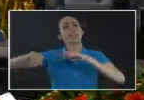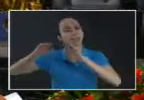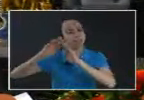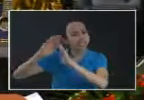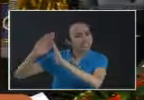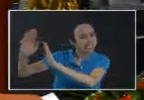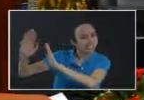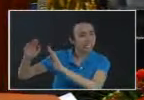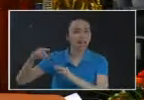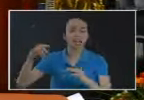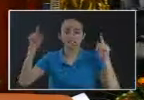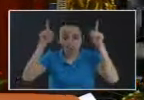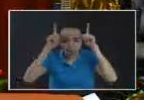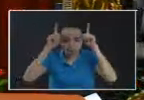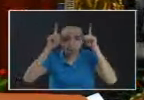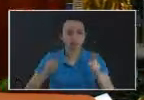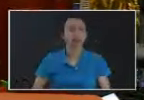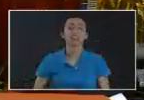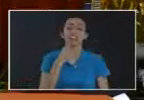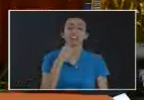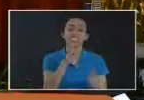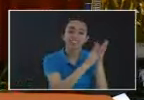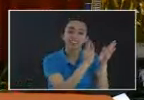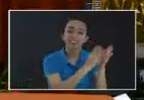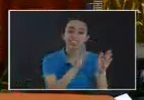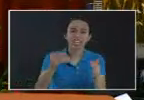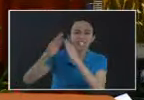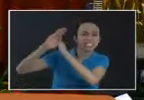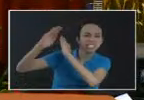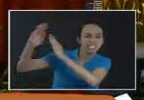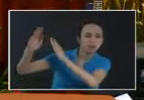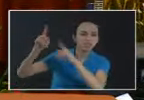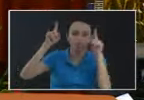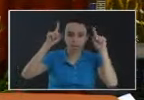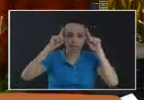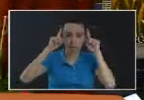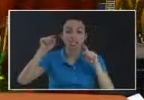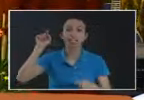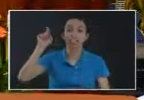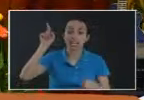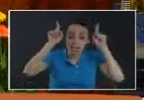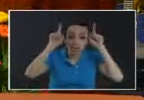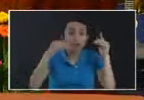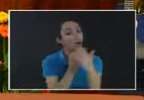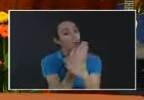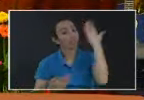Resiste al enemigo. Dice la palabra que resistamos al diablo y él huirá de vosotros.